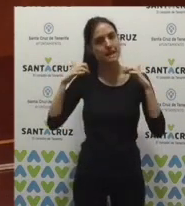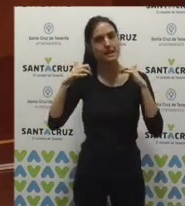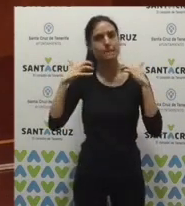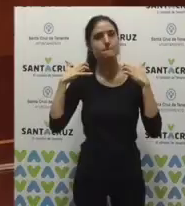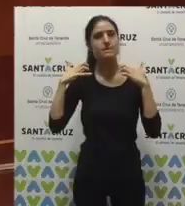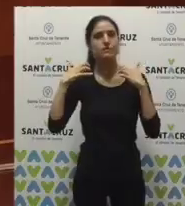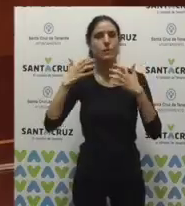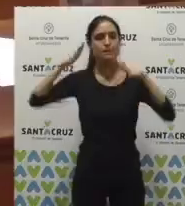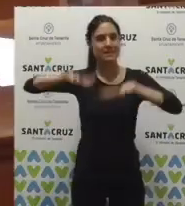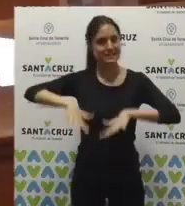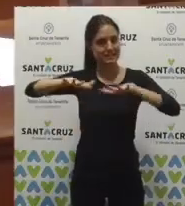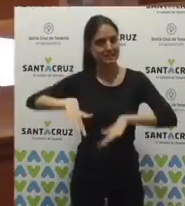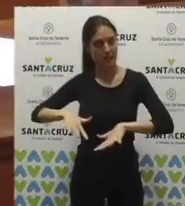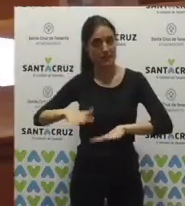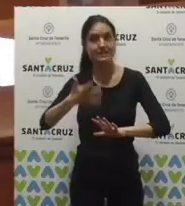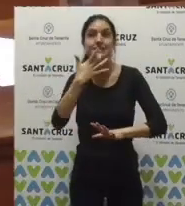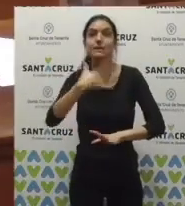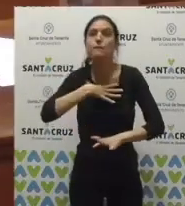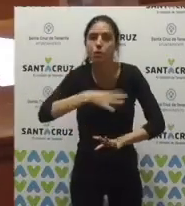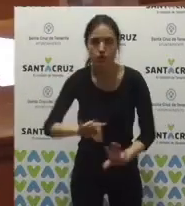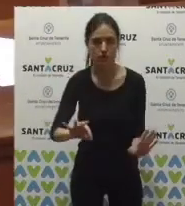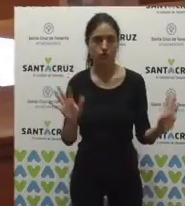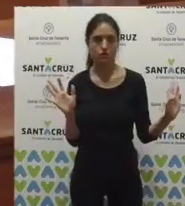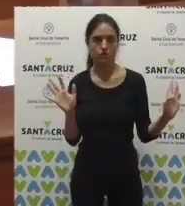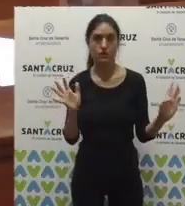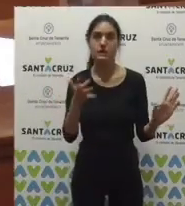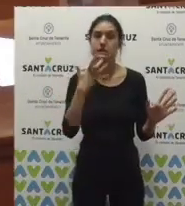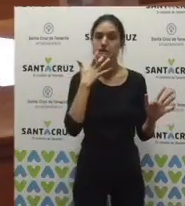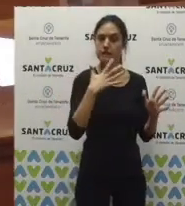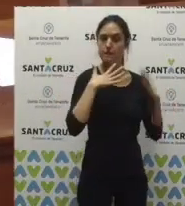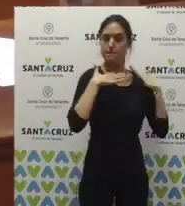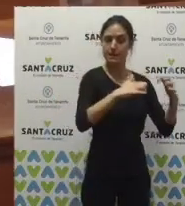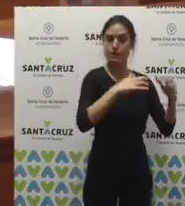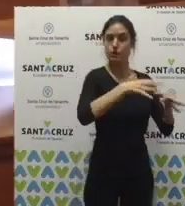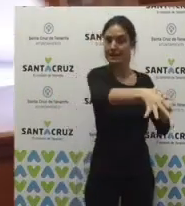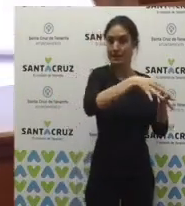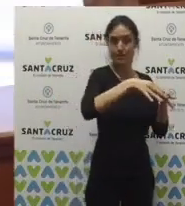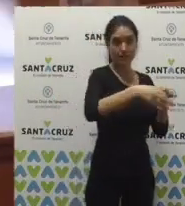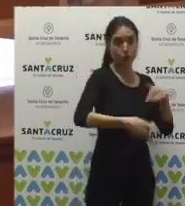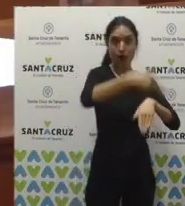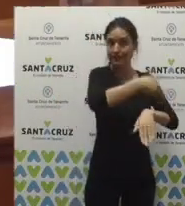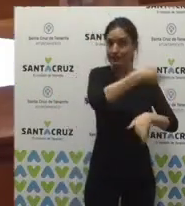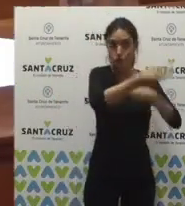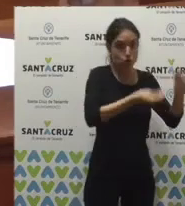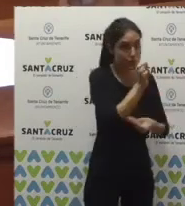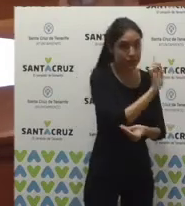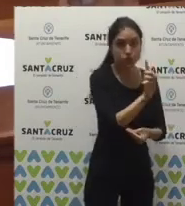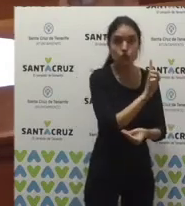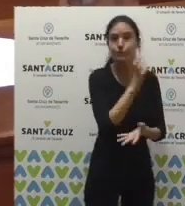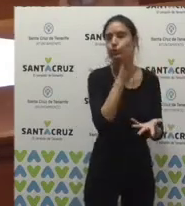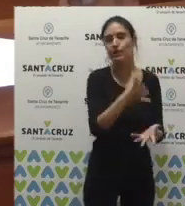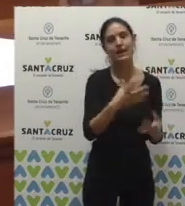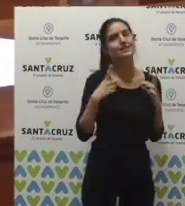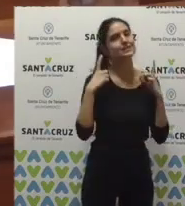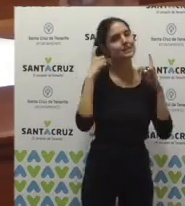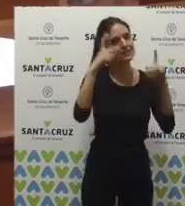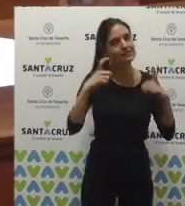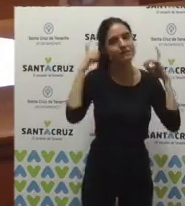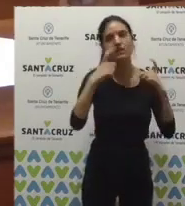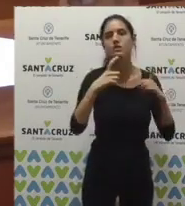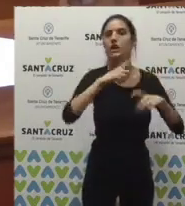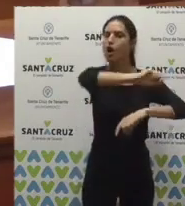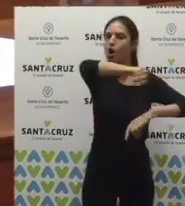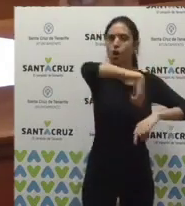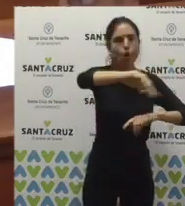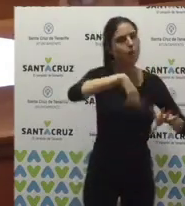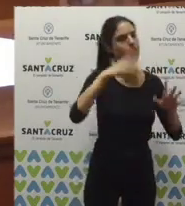cuanto podamos y si no se hizo un pleno telemático es porque para llegar a este punto ha habido horas de esfuerzo denodado de